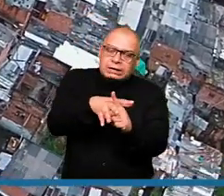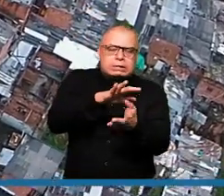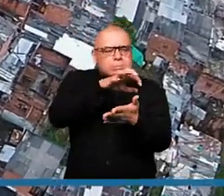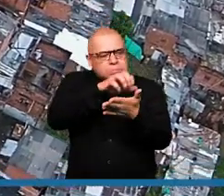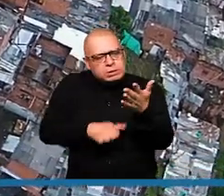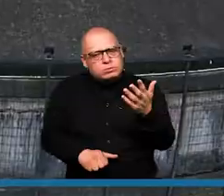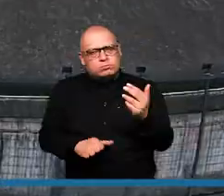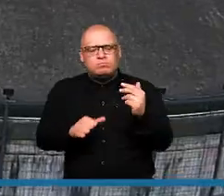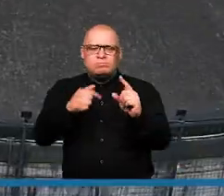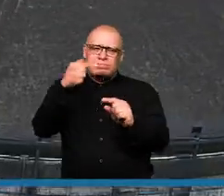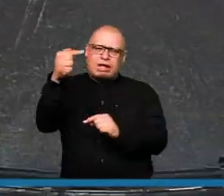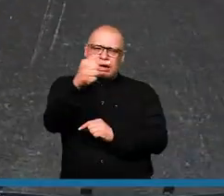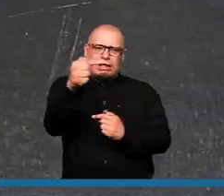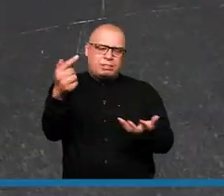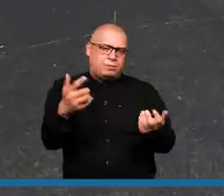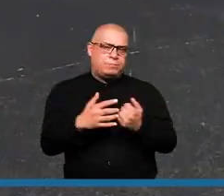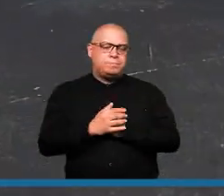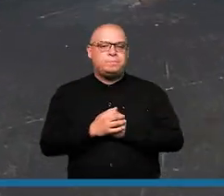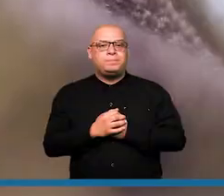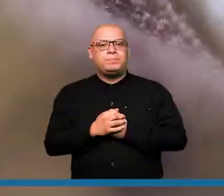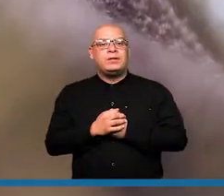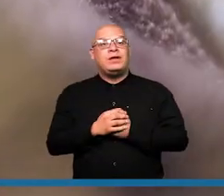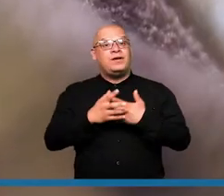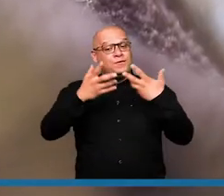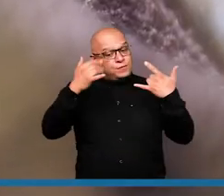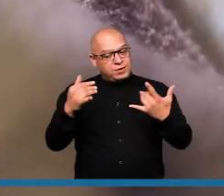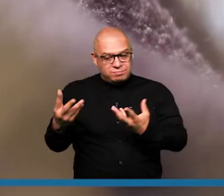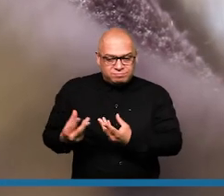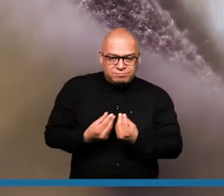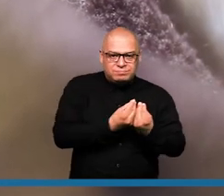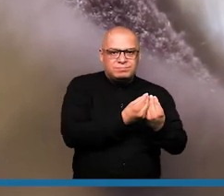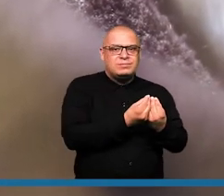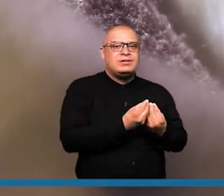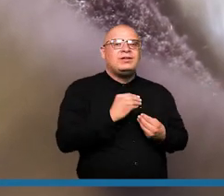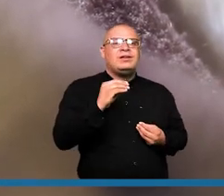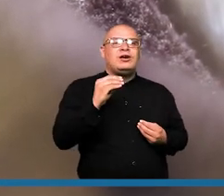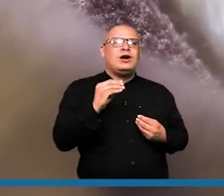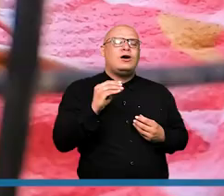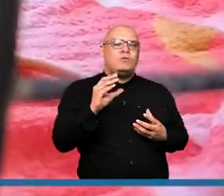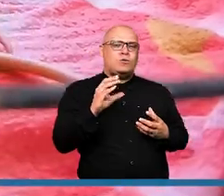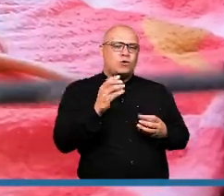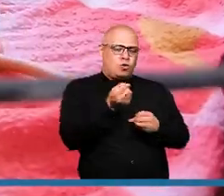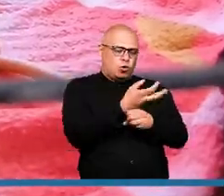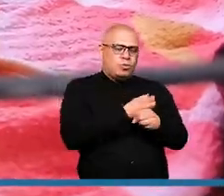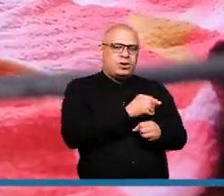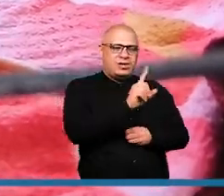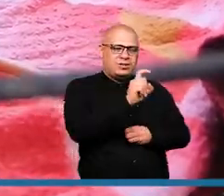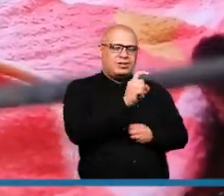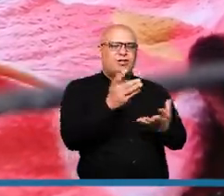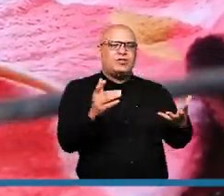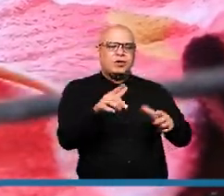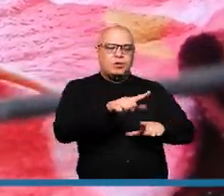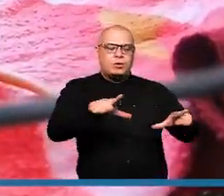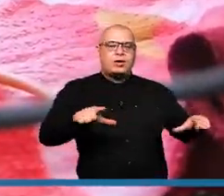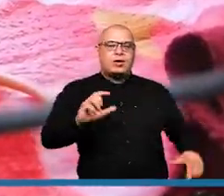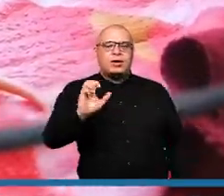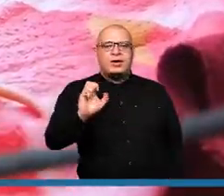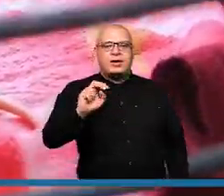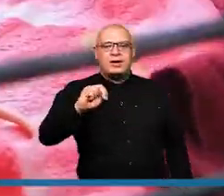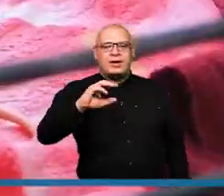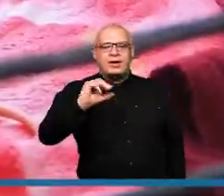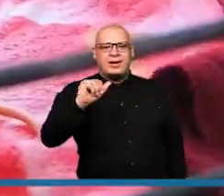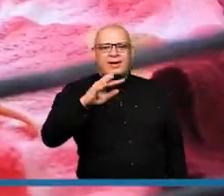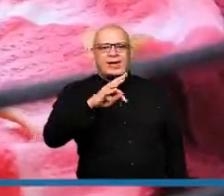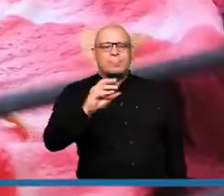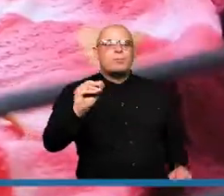ya nos trasladamos a la Comuna 6, en la Uva del Encanto, que tuvimos ahí el conversatorio de